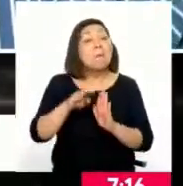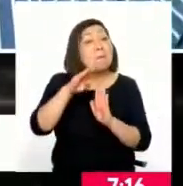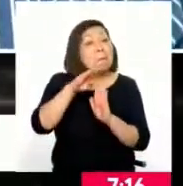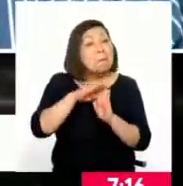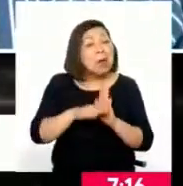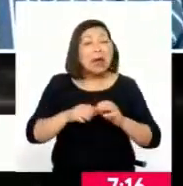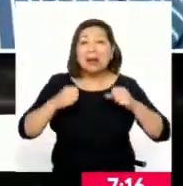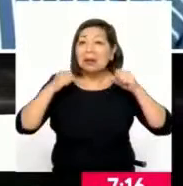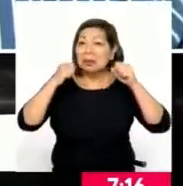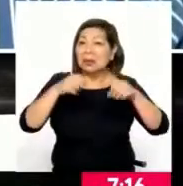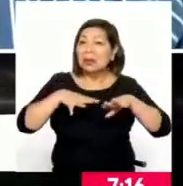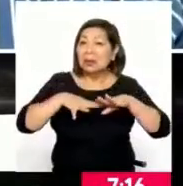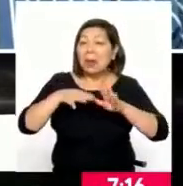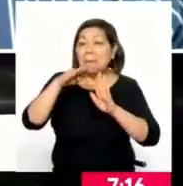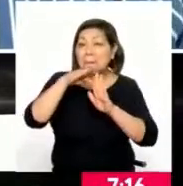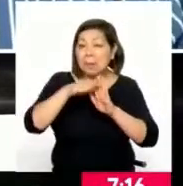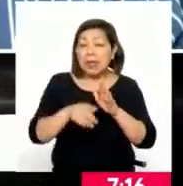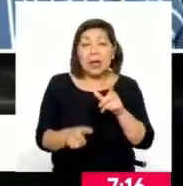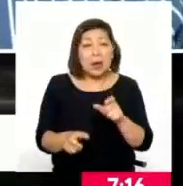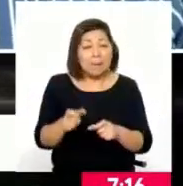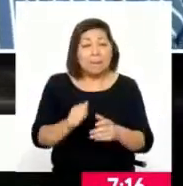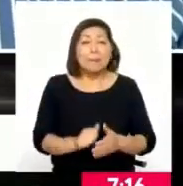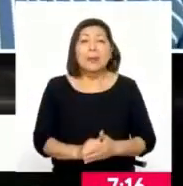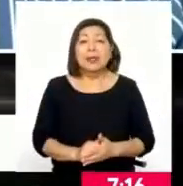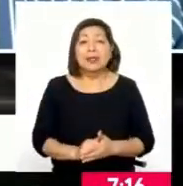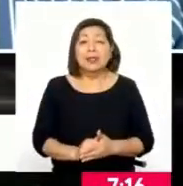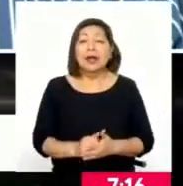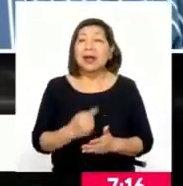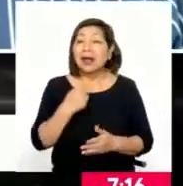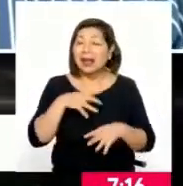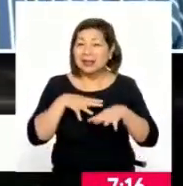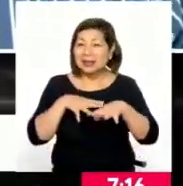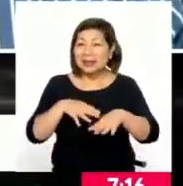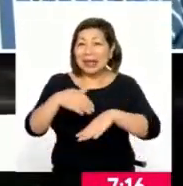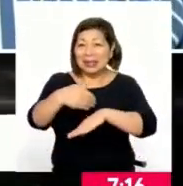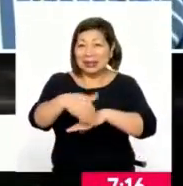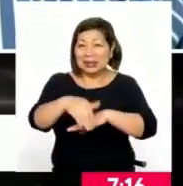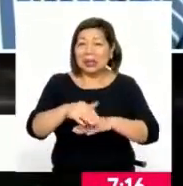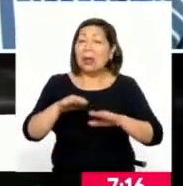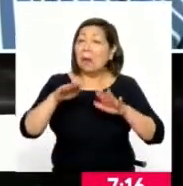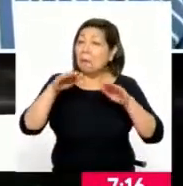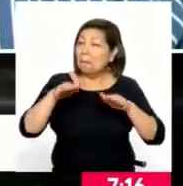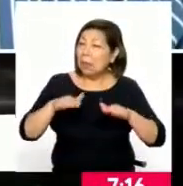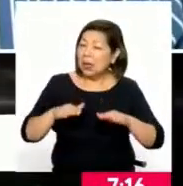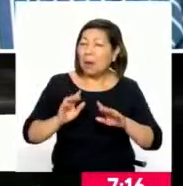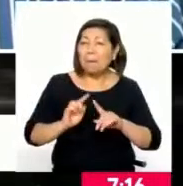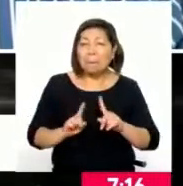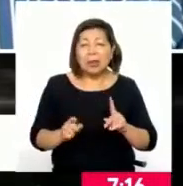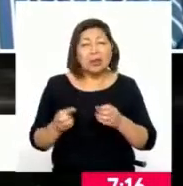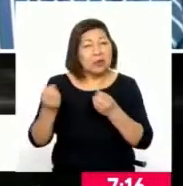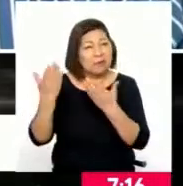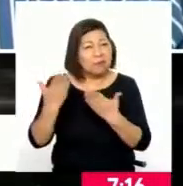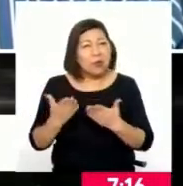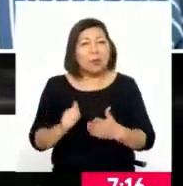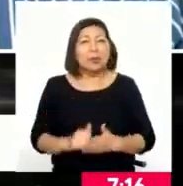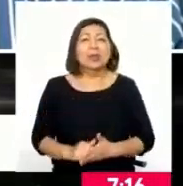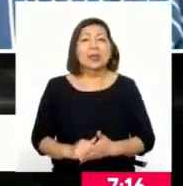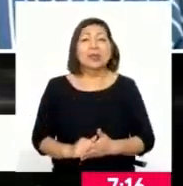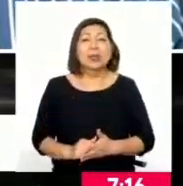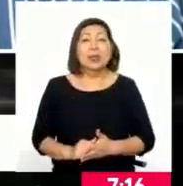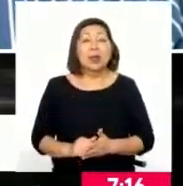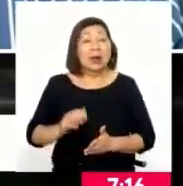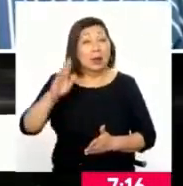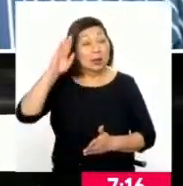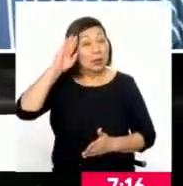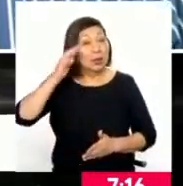disminuyendo la violencia de las personas que se han manifestado en la calle. Aunque tenemos información de inteligencia